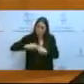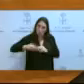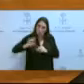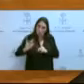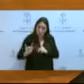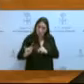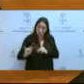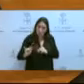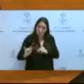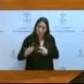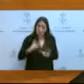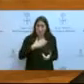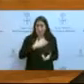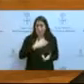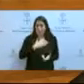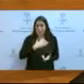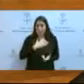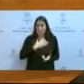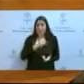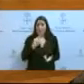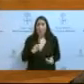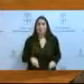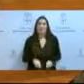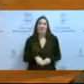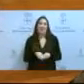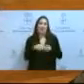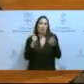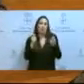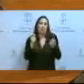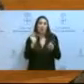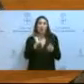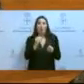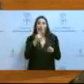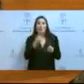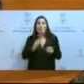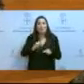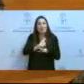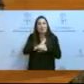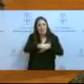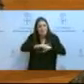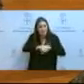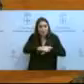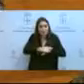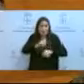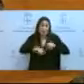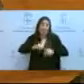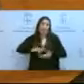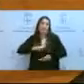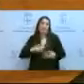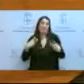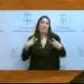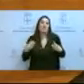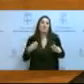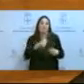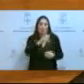ni a mí, cuando se habla de la ruptura del status quo o de basar la financiación en la capacidad fiscal de las comunidades y no en las